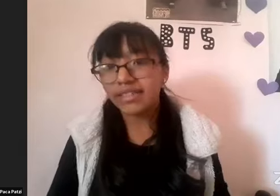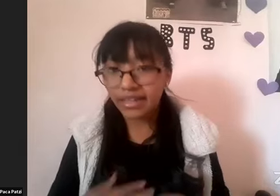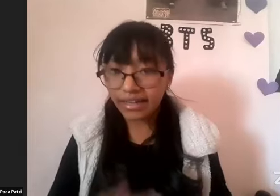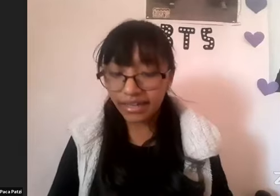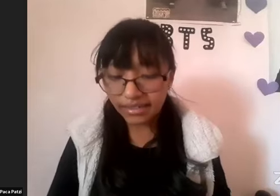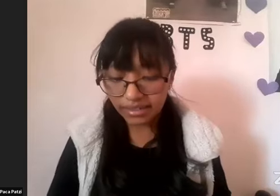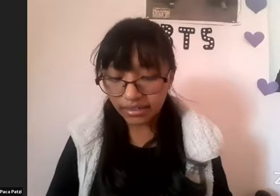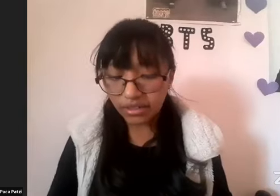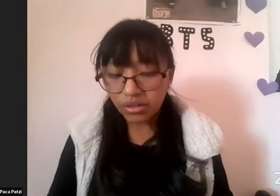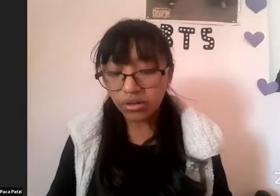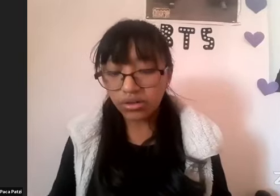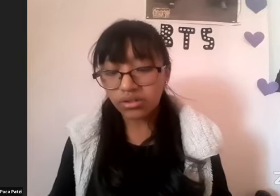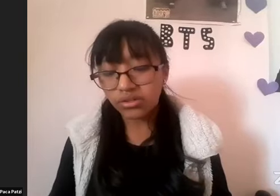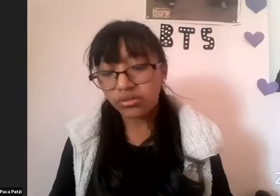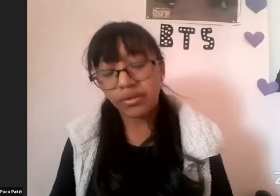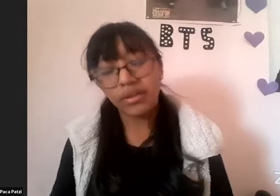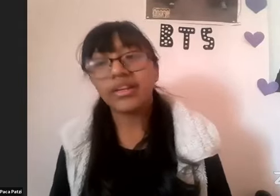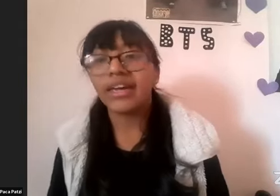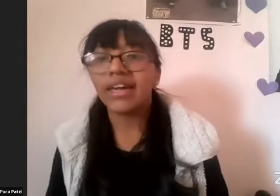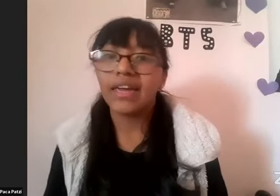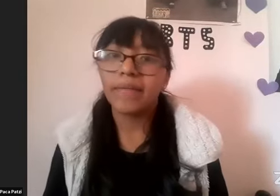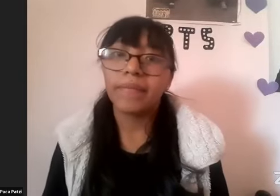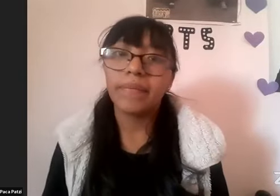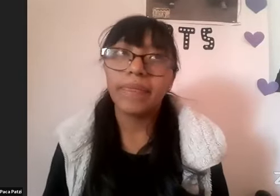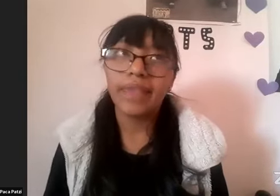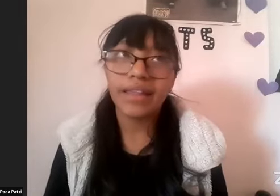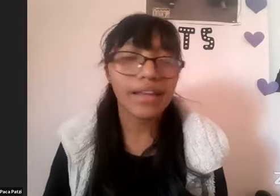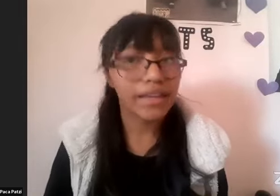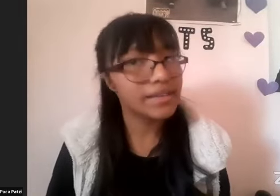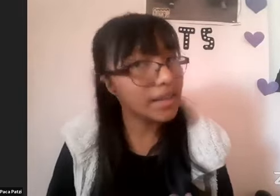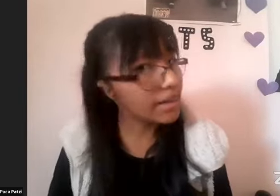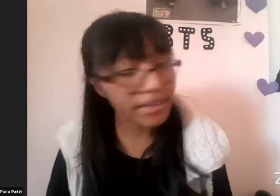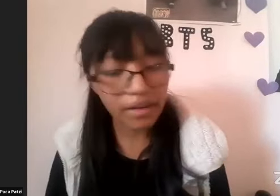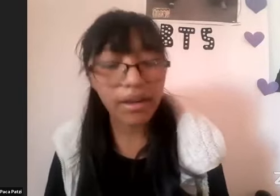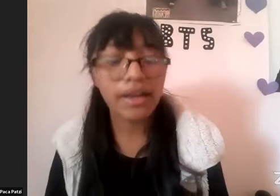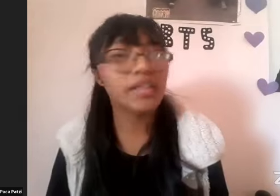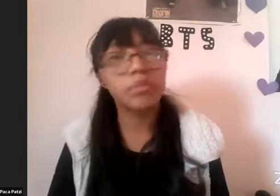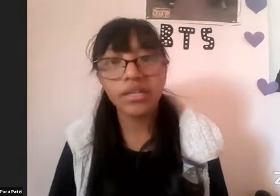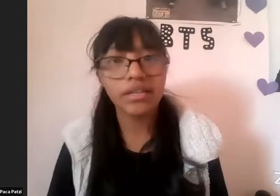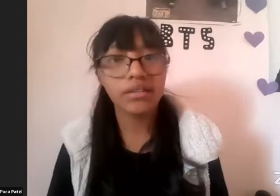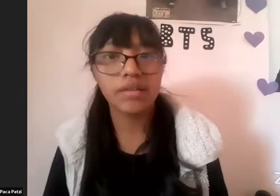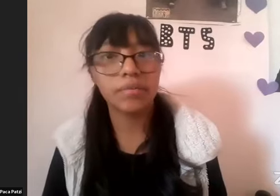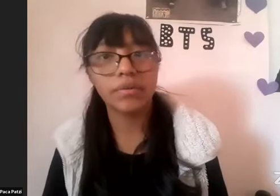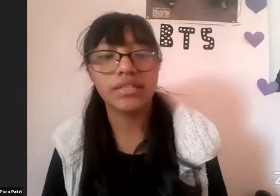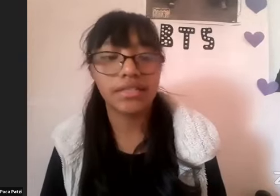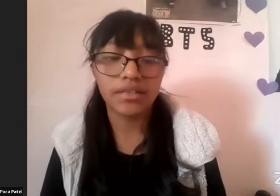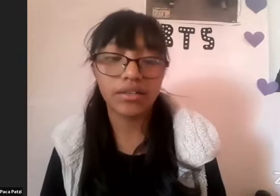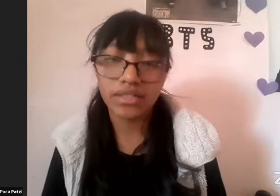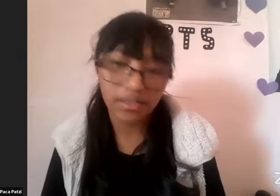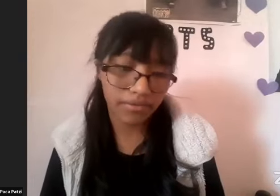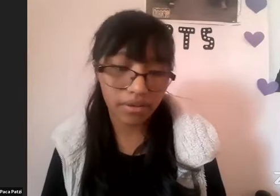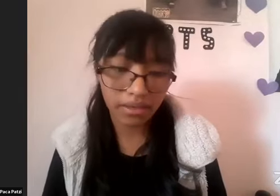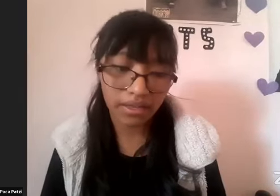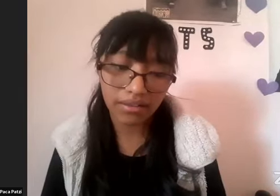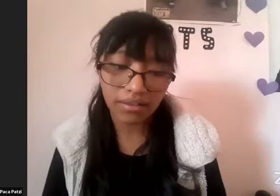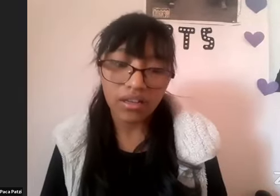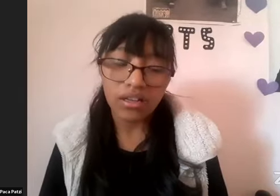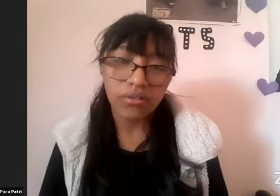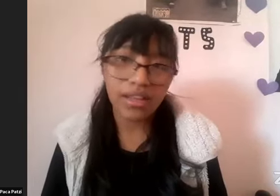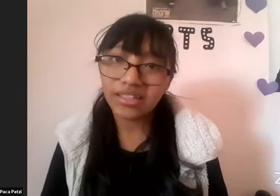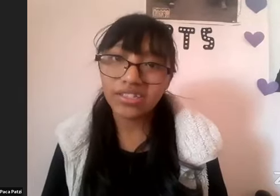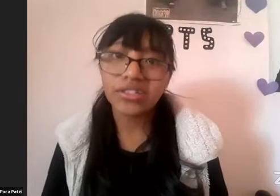quedarse en casa otros tuvieron que tener que salir a trabajar exponiéndose con esta enfermedad